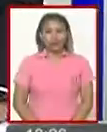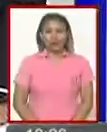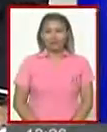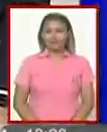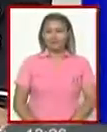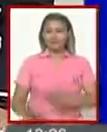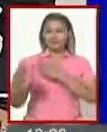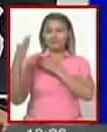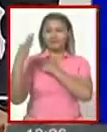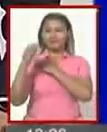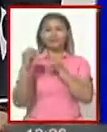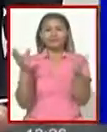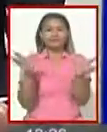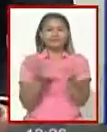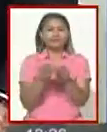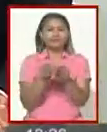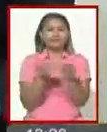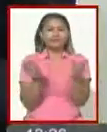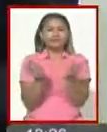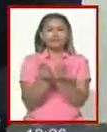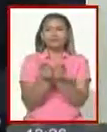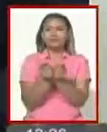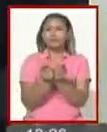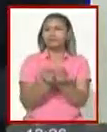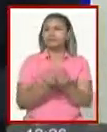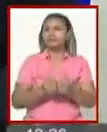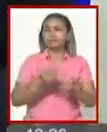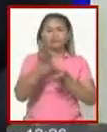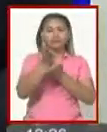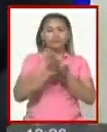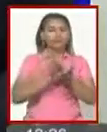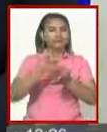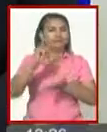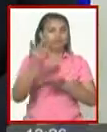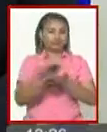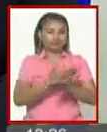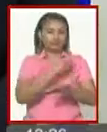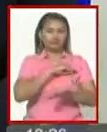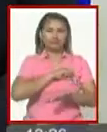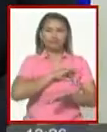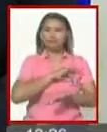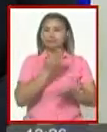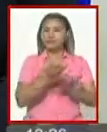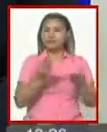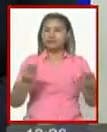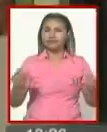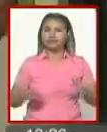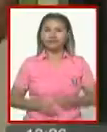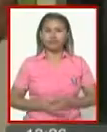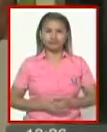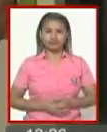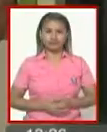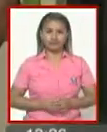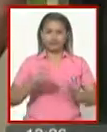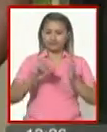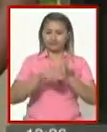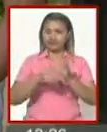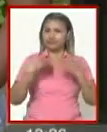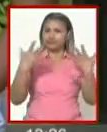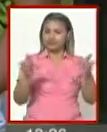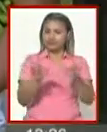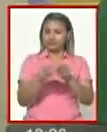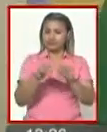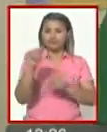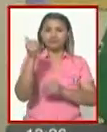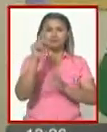desde santacruz las pequeñas empresas apoyan la medida de pagar parte del doble aguinaldo con especies luego de haberse